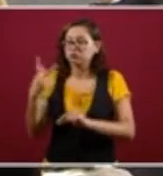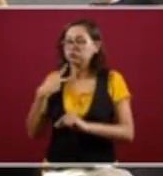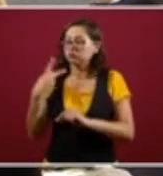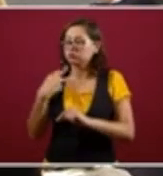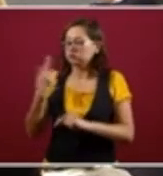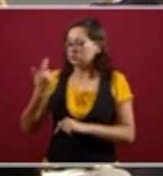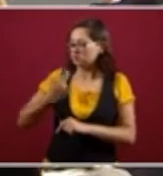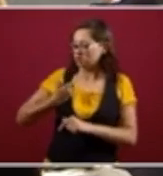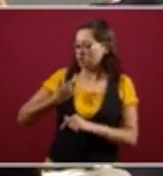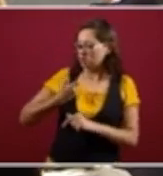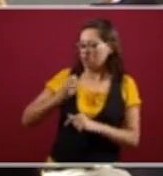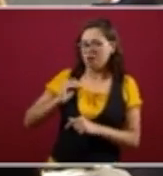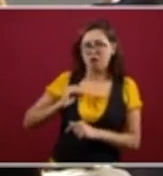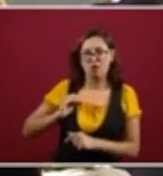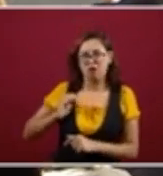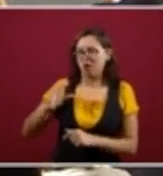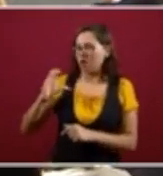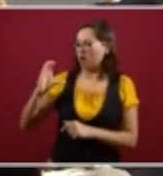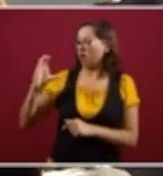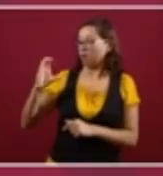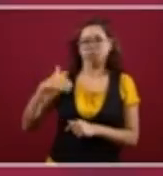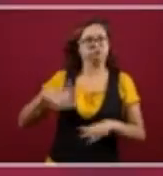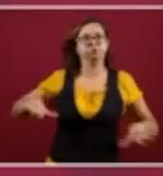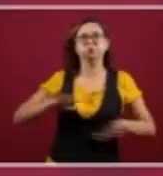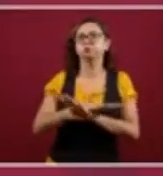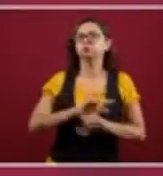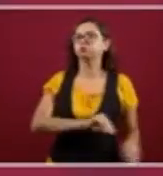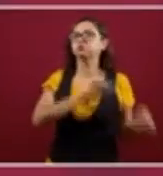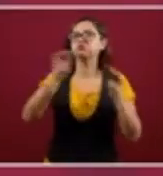mudaban a las zonas residenciales.